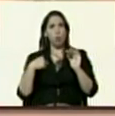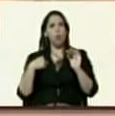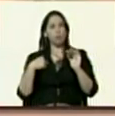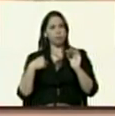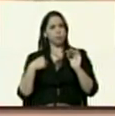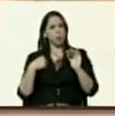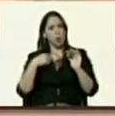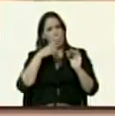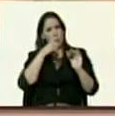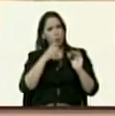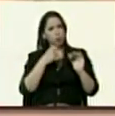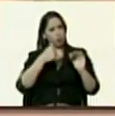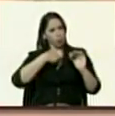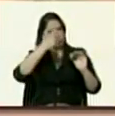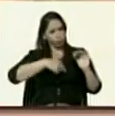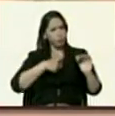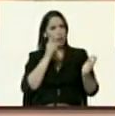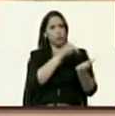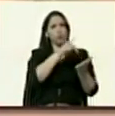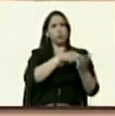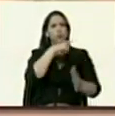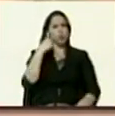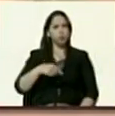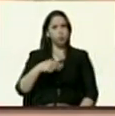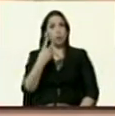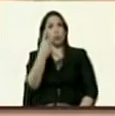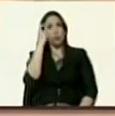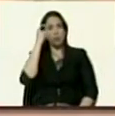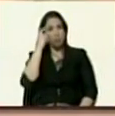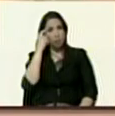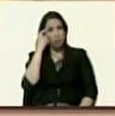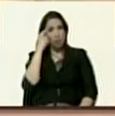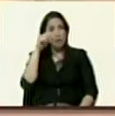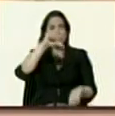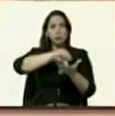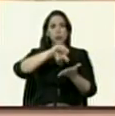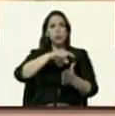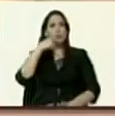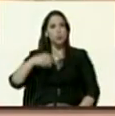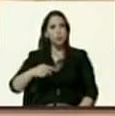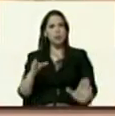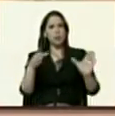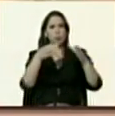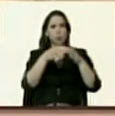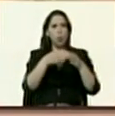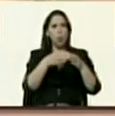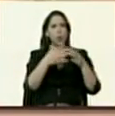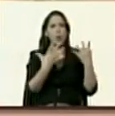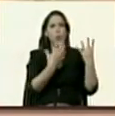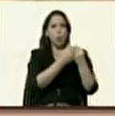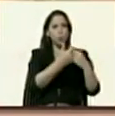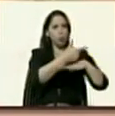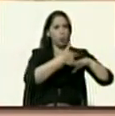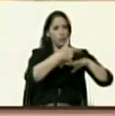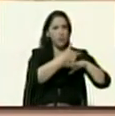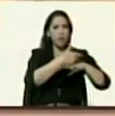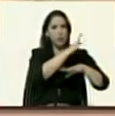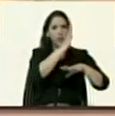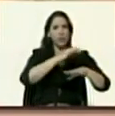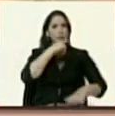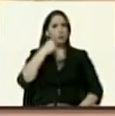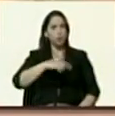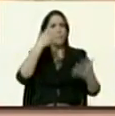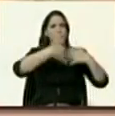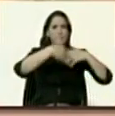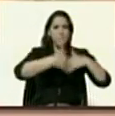Tuve 2 días en Moscú, en reuniones con el gobierno, de la Federación Rusa, con empresarios,